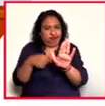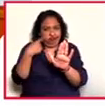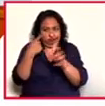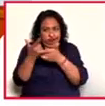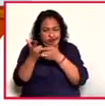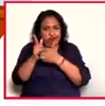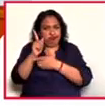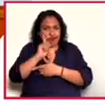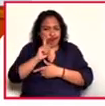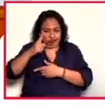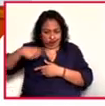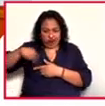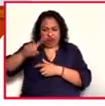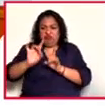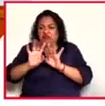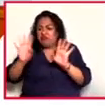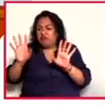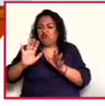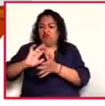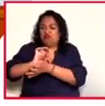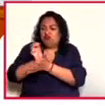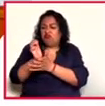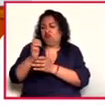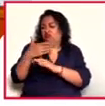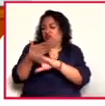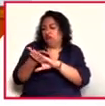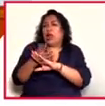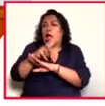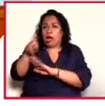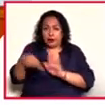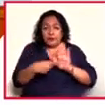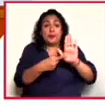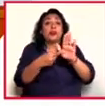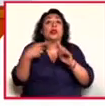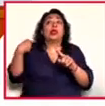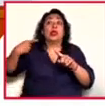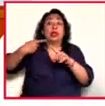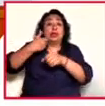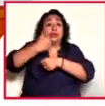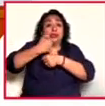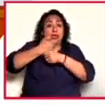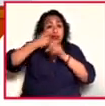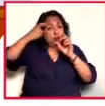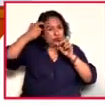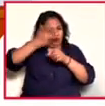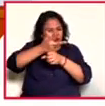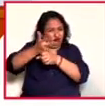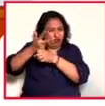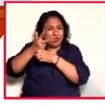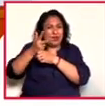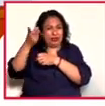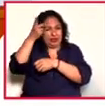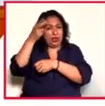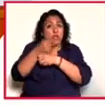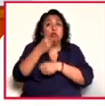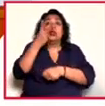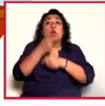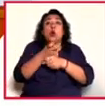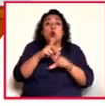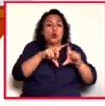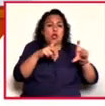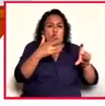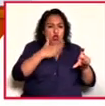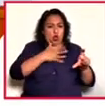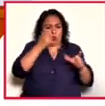que se encontraban en situaciones de marginalidad. Este es el sexto largometraje del director y la segunda ocasión que filma un guión que no es de su